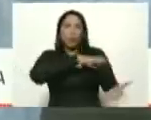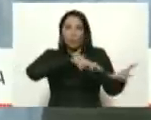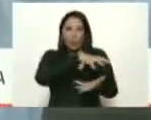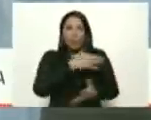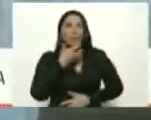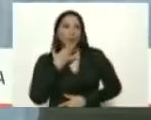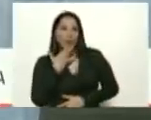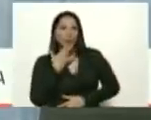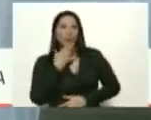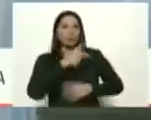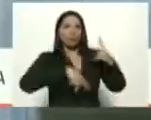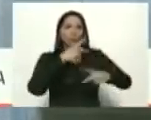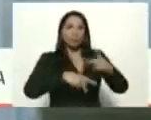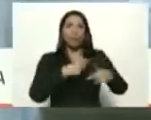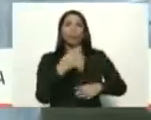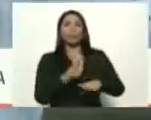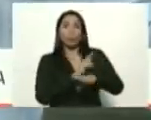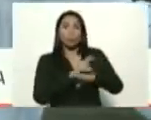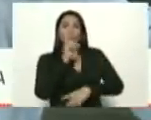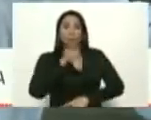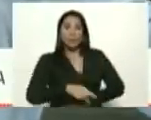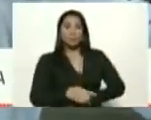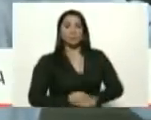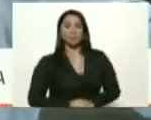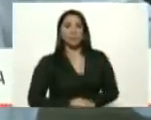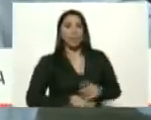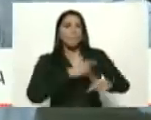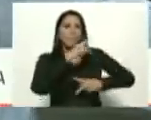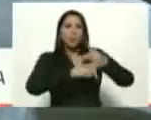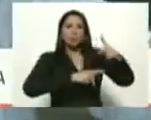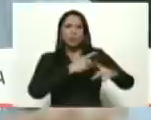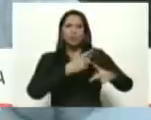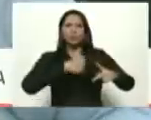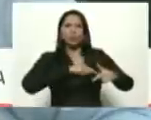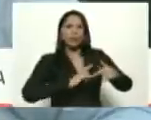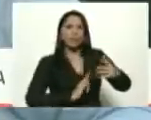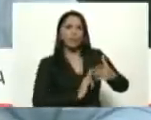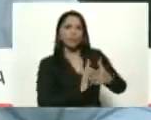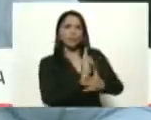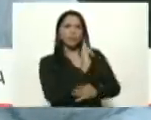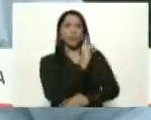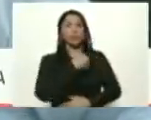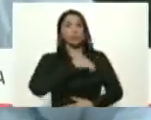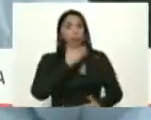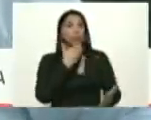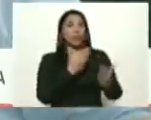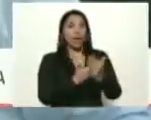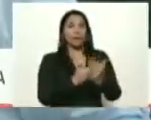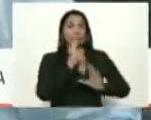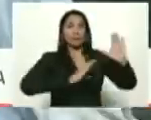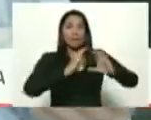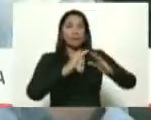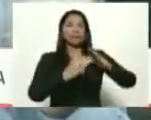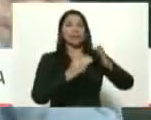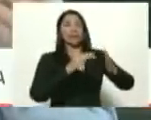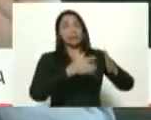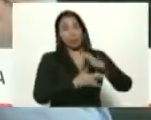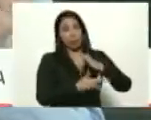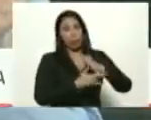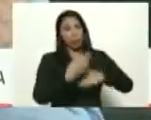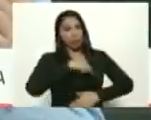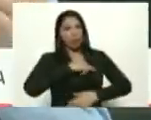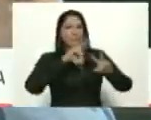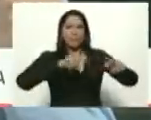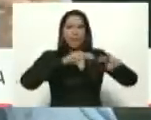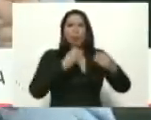y que se usa, y además es orgánico, se procesa en nuestras plantas, logramos gracias a ciencia y tecnología y a nuestros investigadores